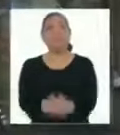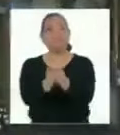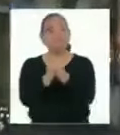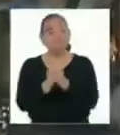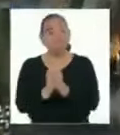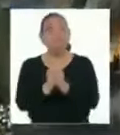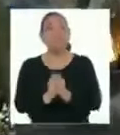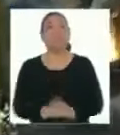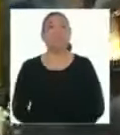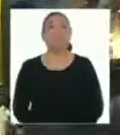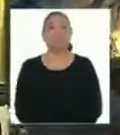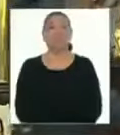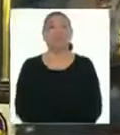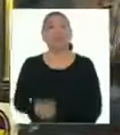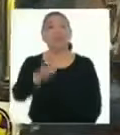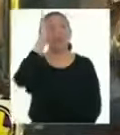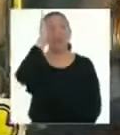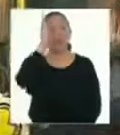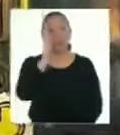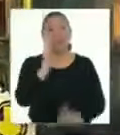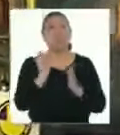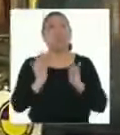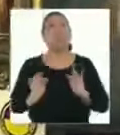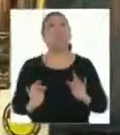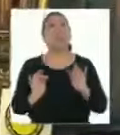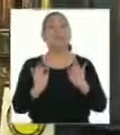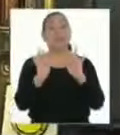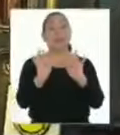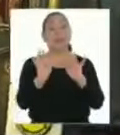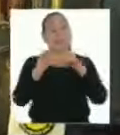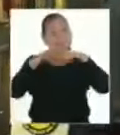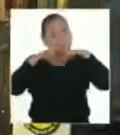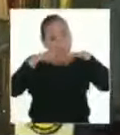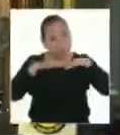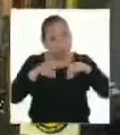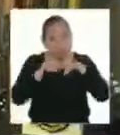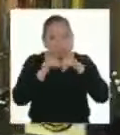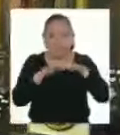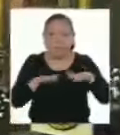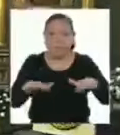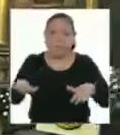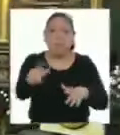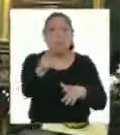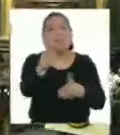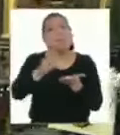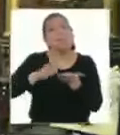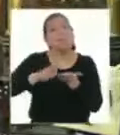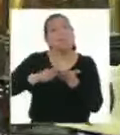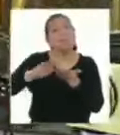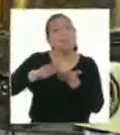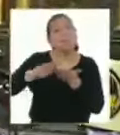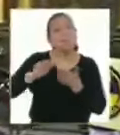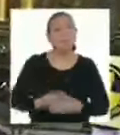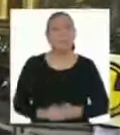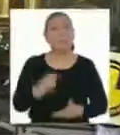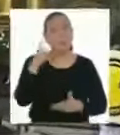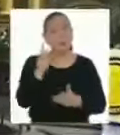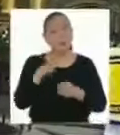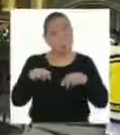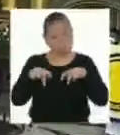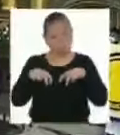Oremos. Dios de misericordia, derrama sobre nosotros tu perdón, para